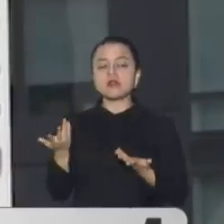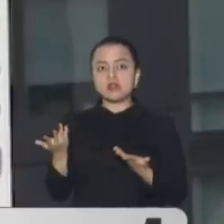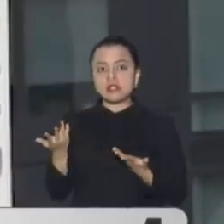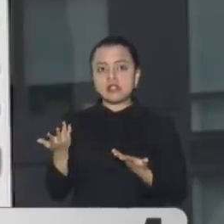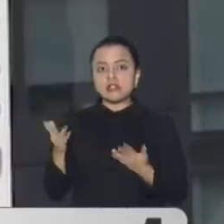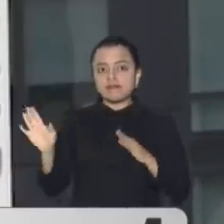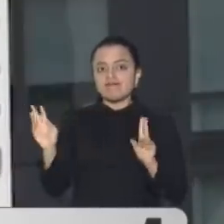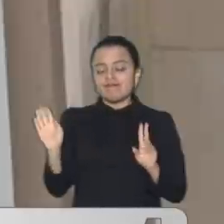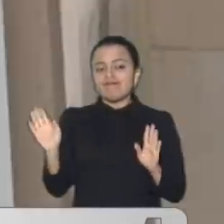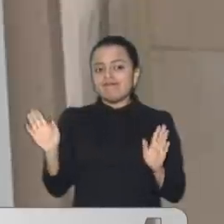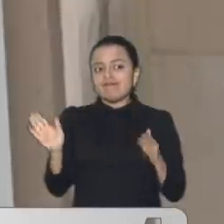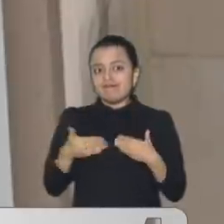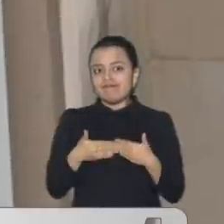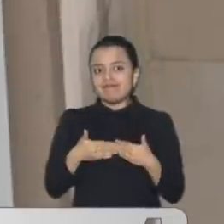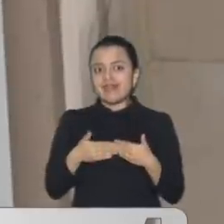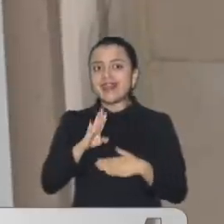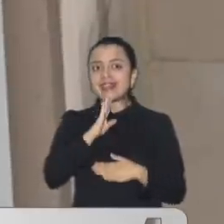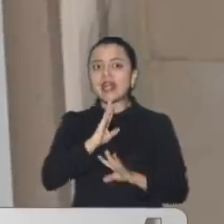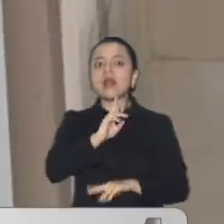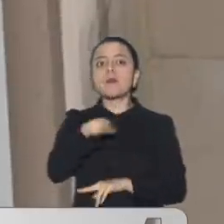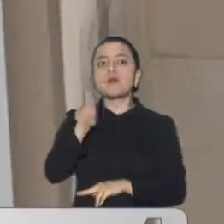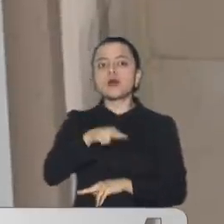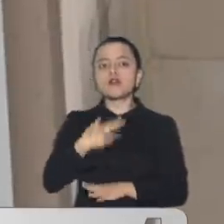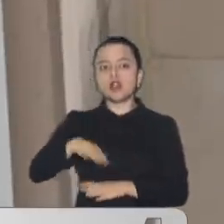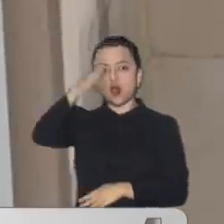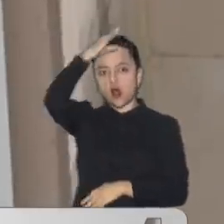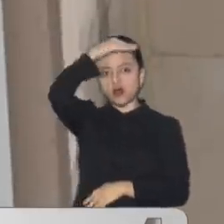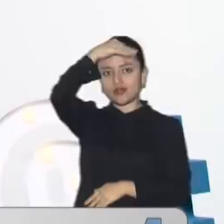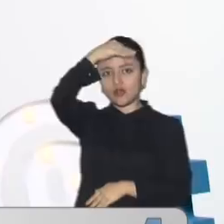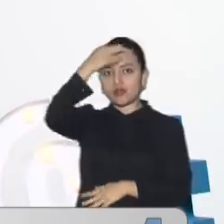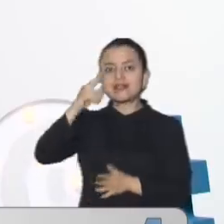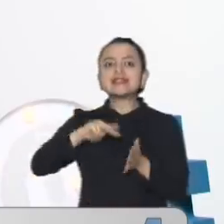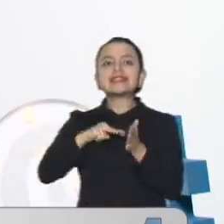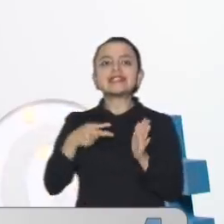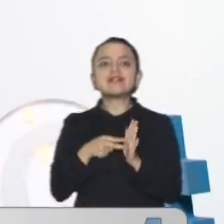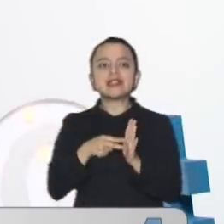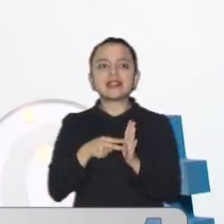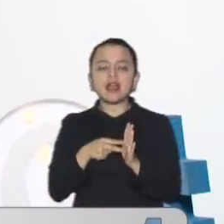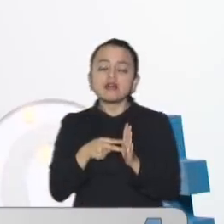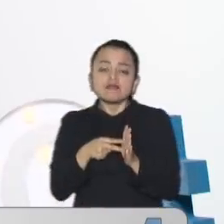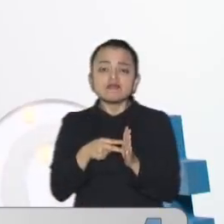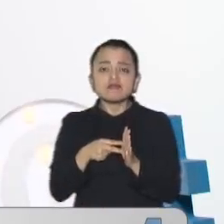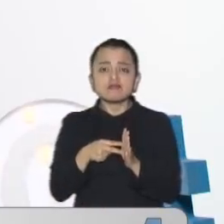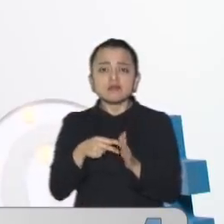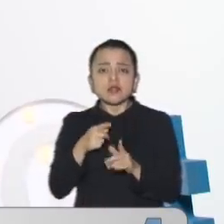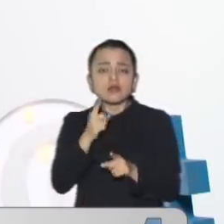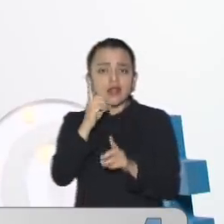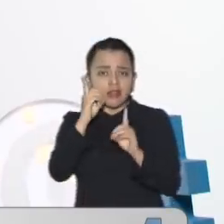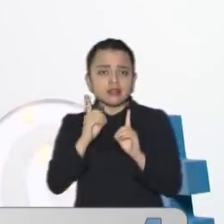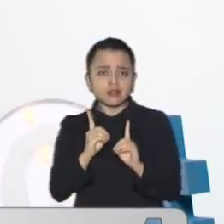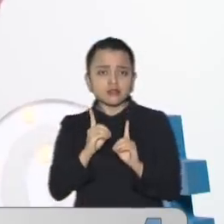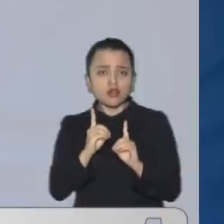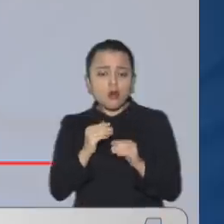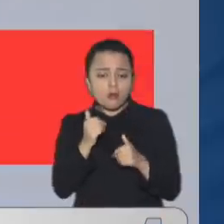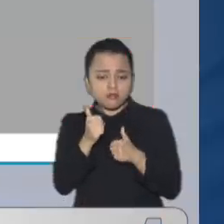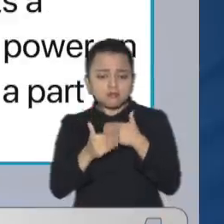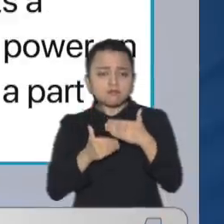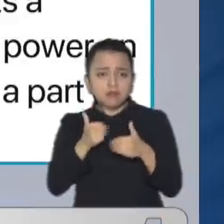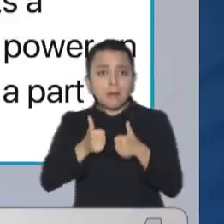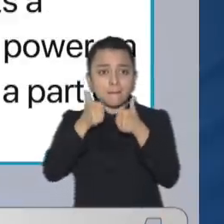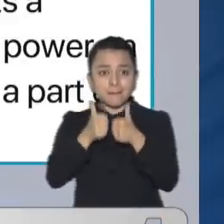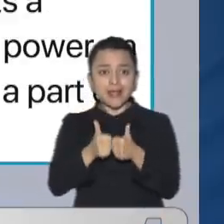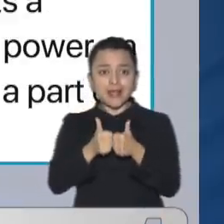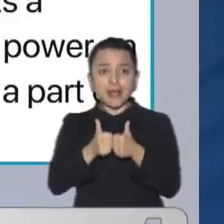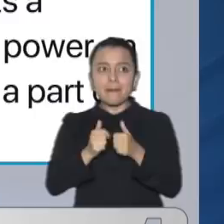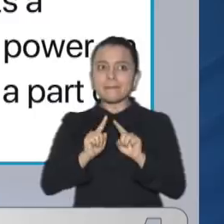prohibir el acceso a esta red social al presidente estadounidense Donald Trump fue una decisión correcta, pero aceptó que este paso establece